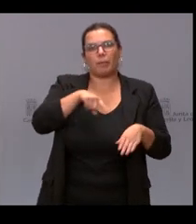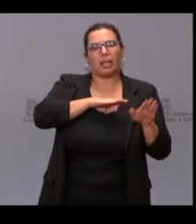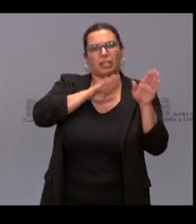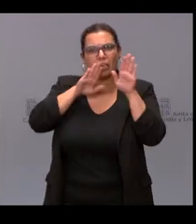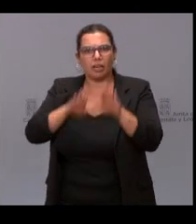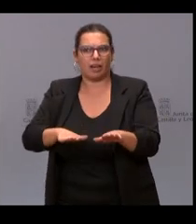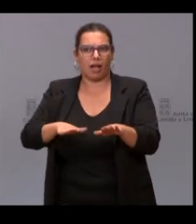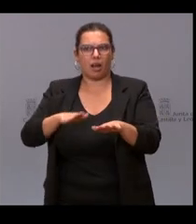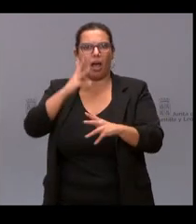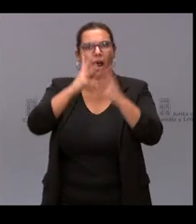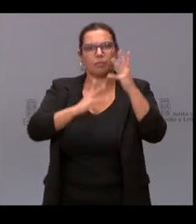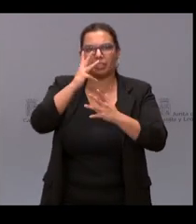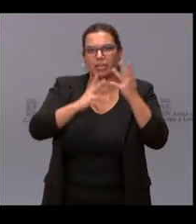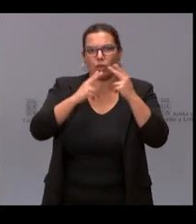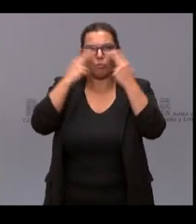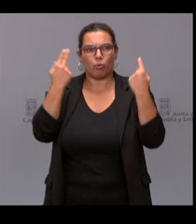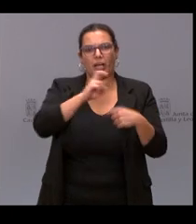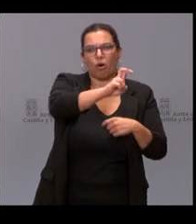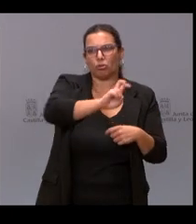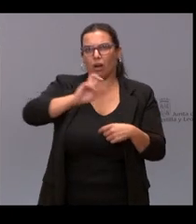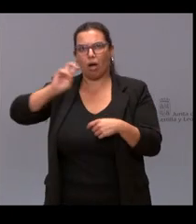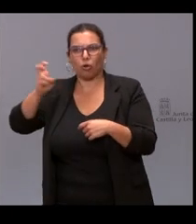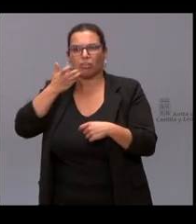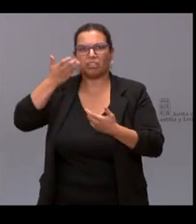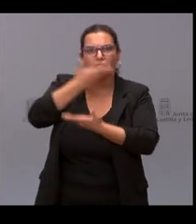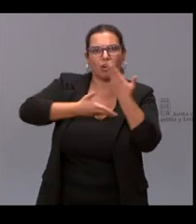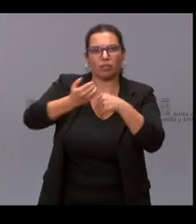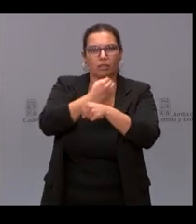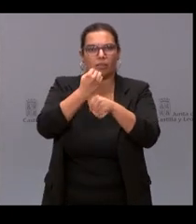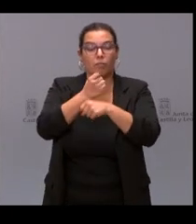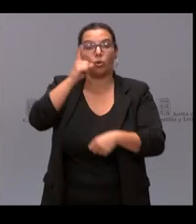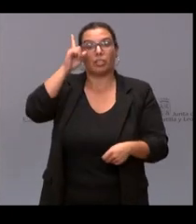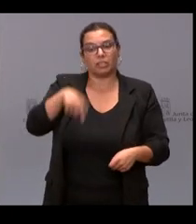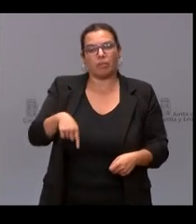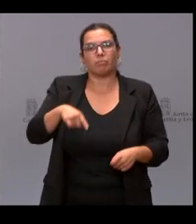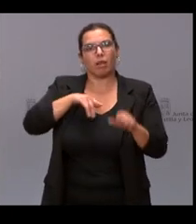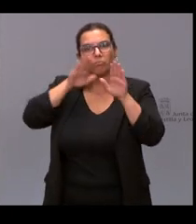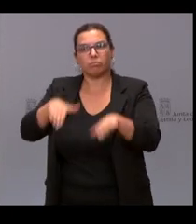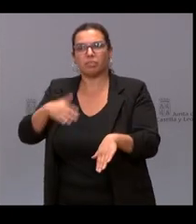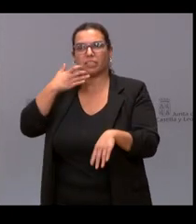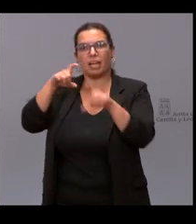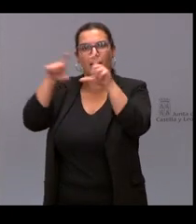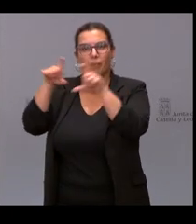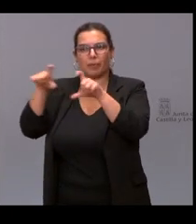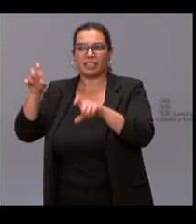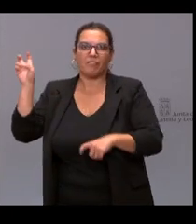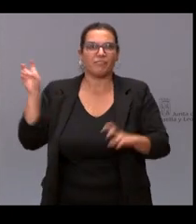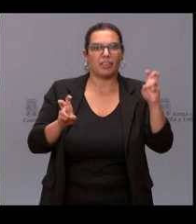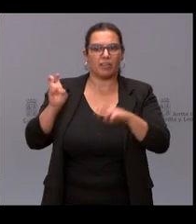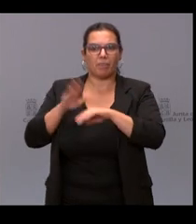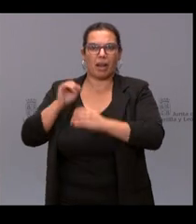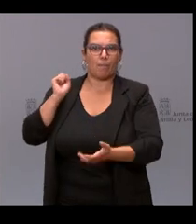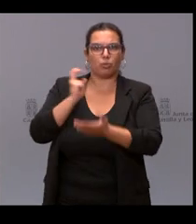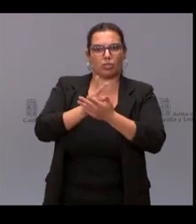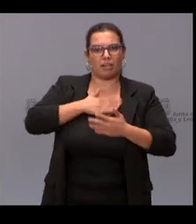las administraciones con las que trabajamos y también con los inversores que vienen a apostar por nuestra tierra,